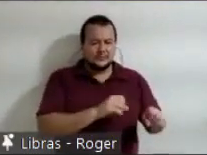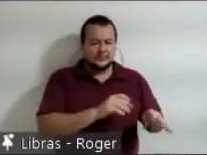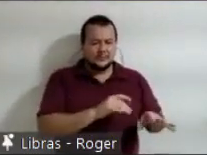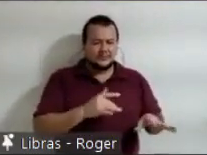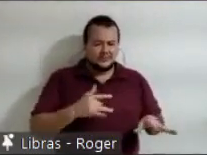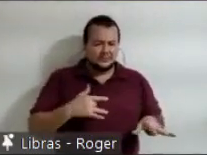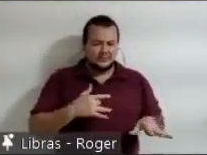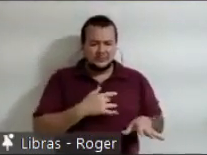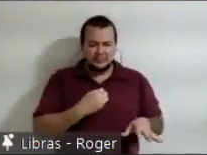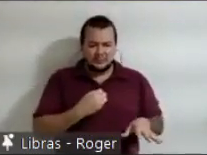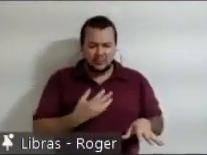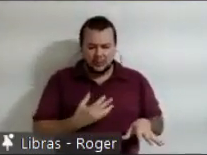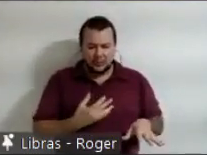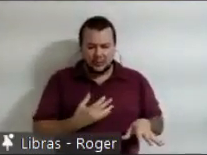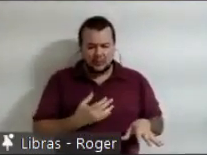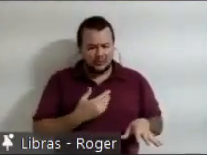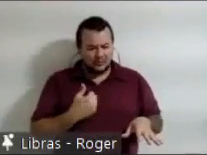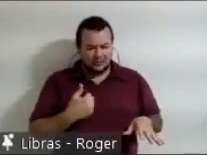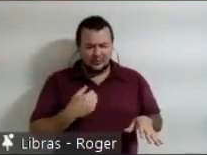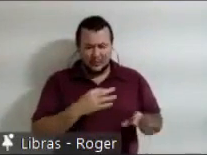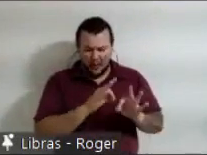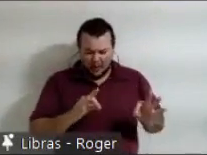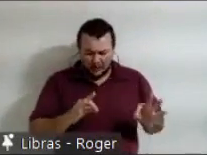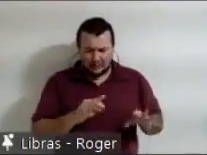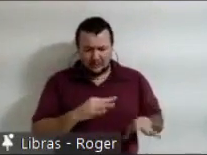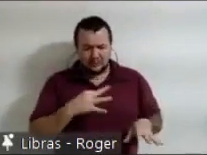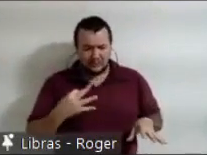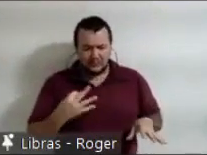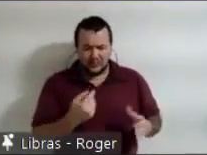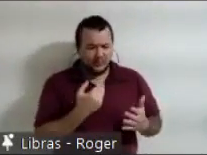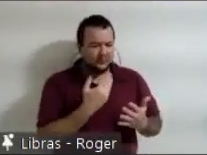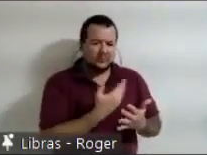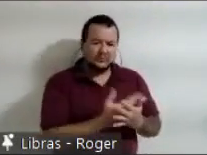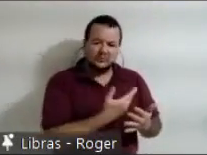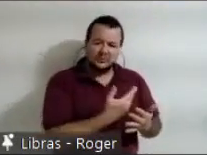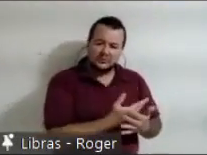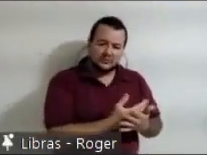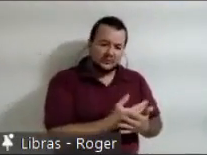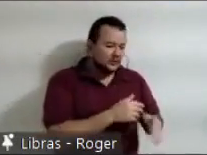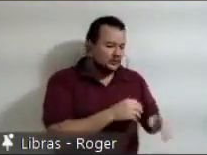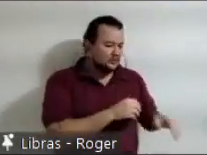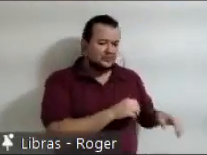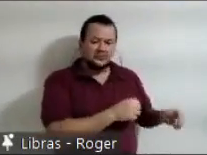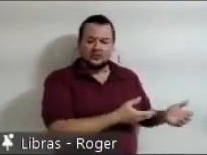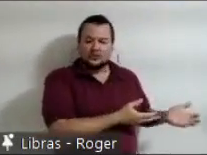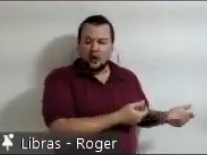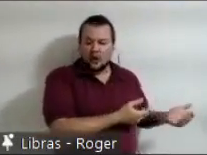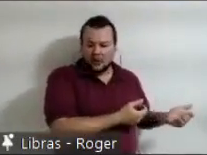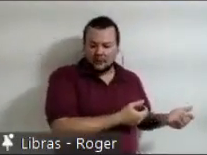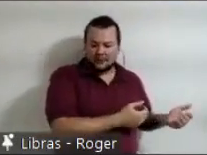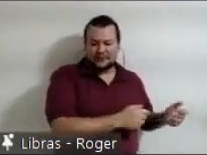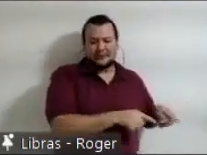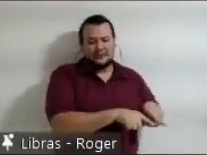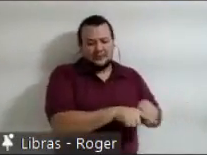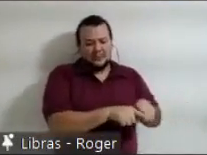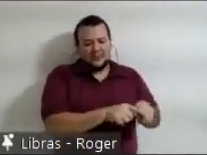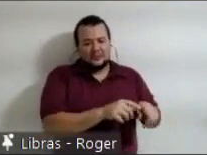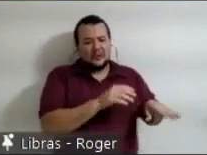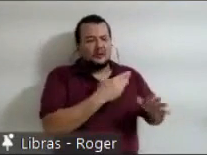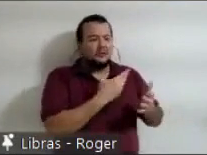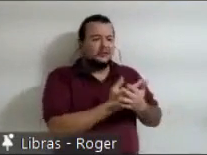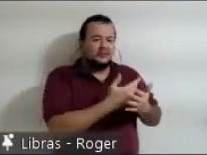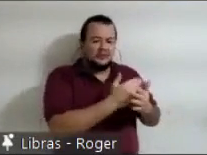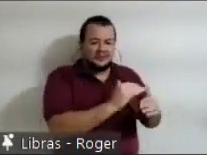estudiantes jóvenes como los estudiantes no tan jóvenes y ahora sí que es fácil